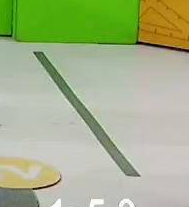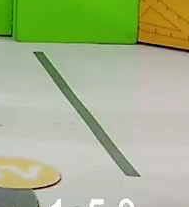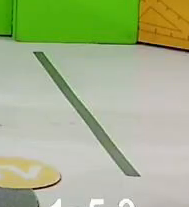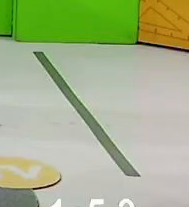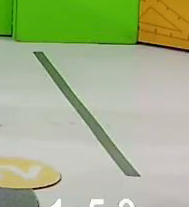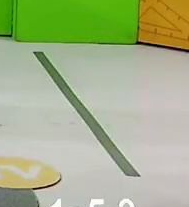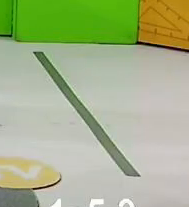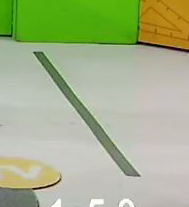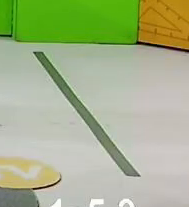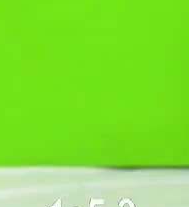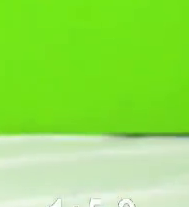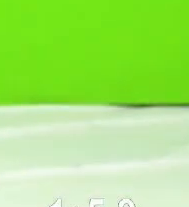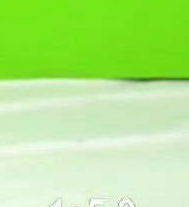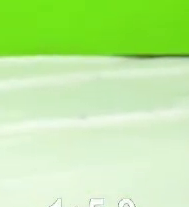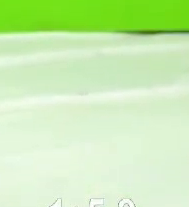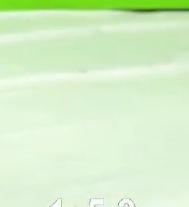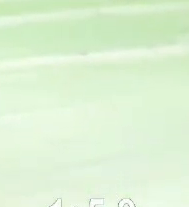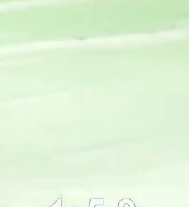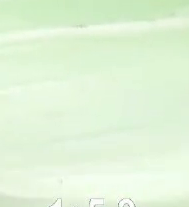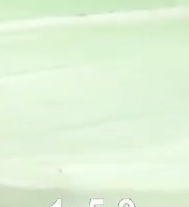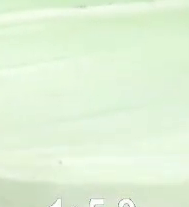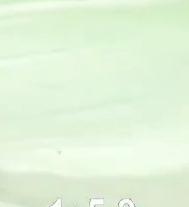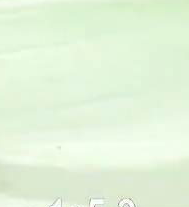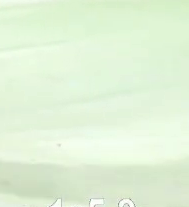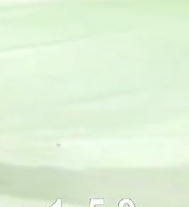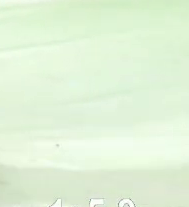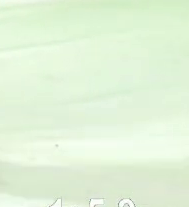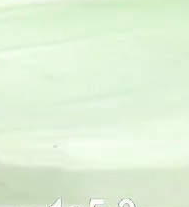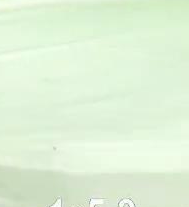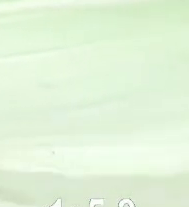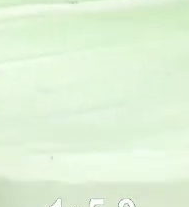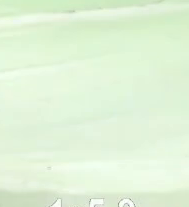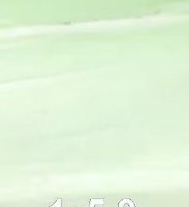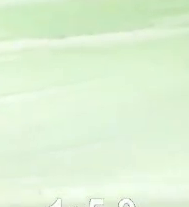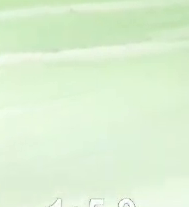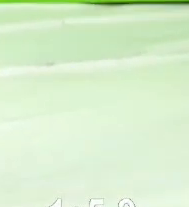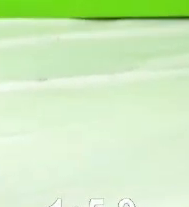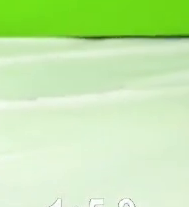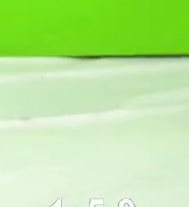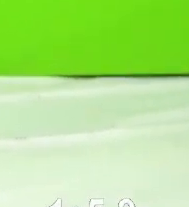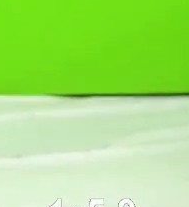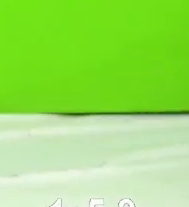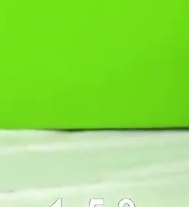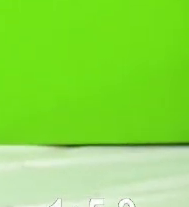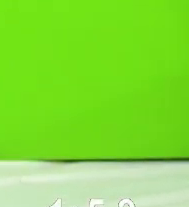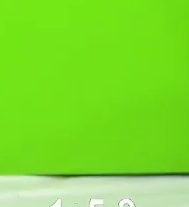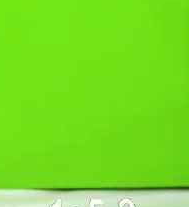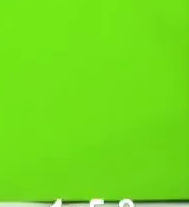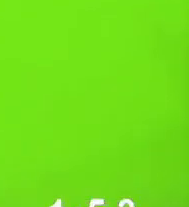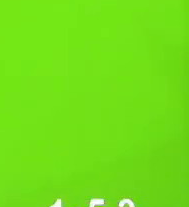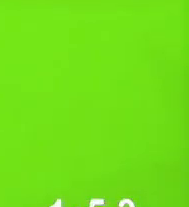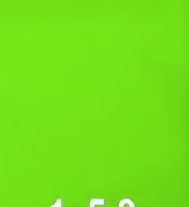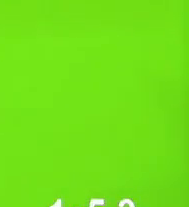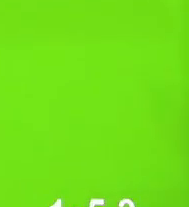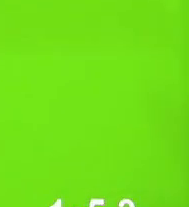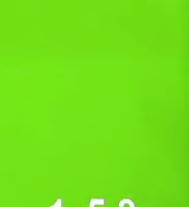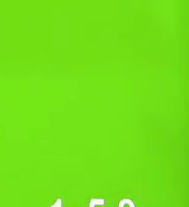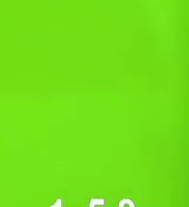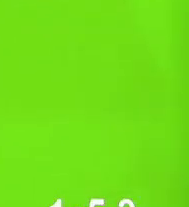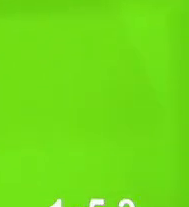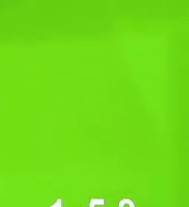equilibrio. Voy a apretar pompas. Voy a apretar abdomen. Derechito. Al otro lado. El otro